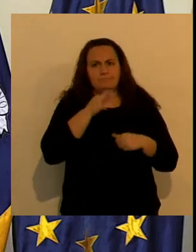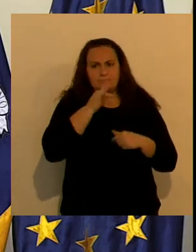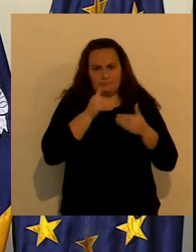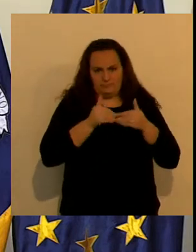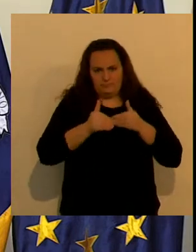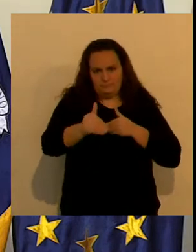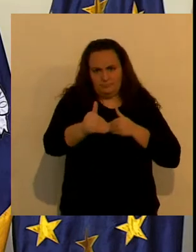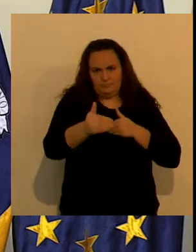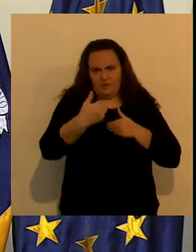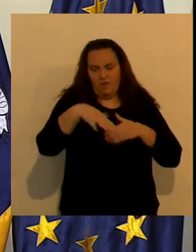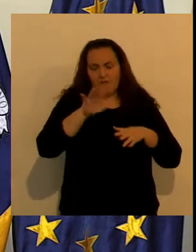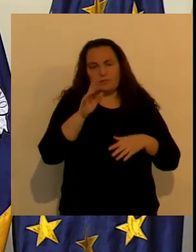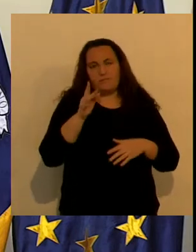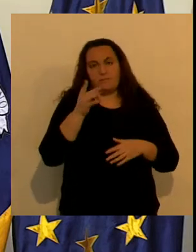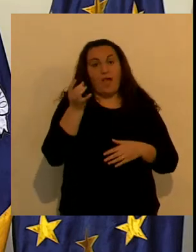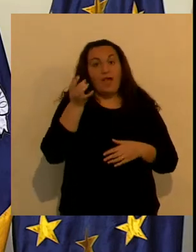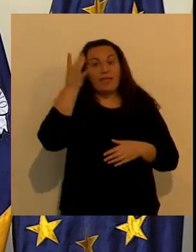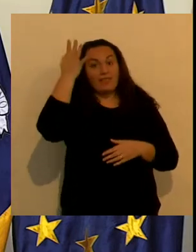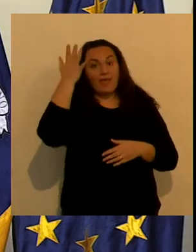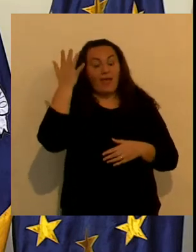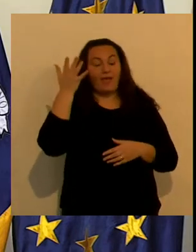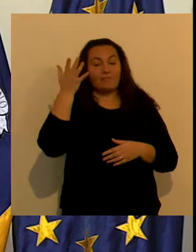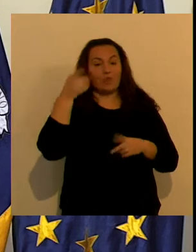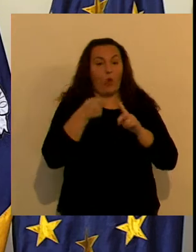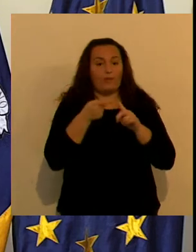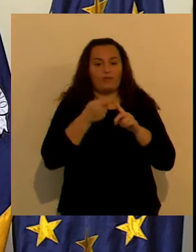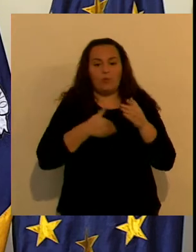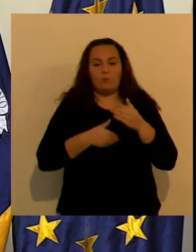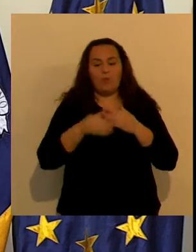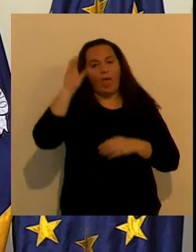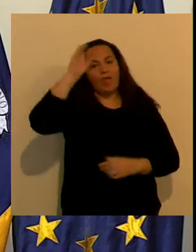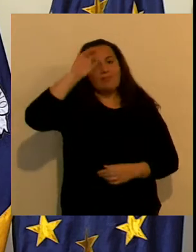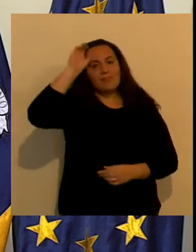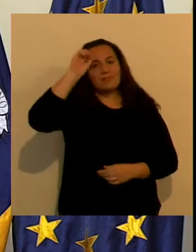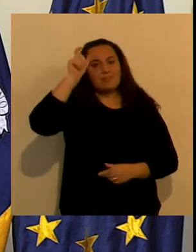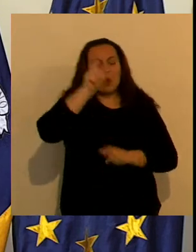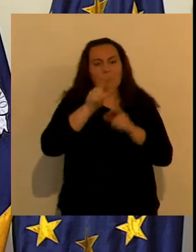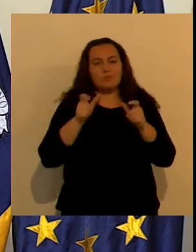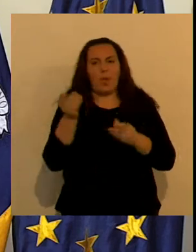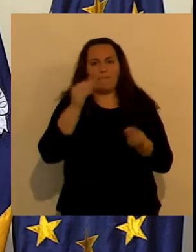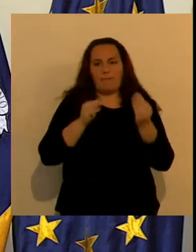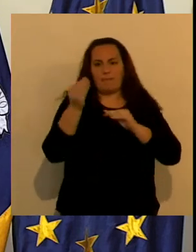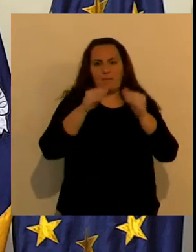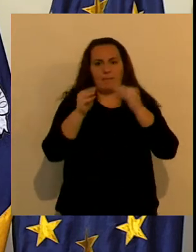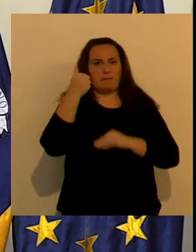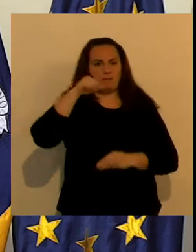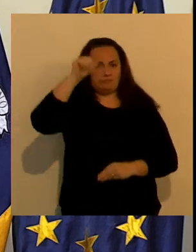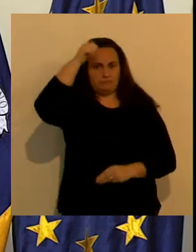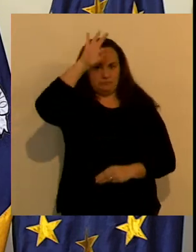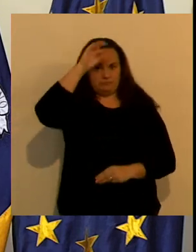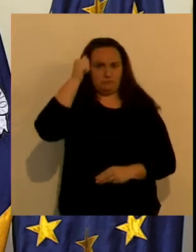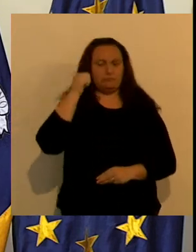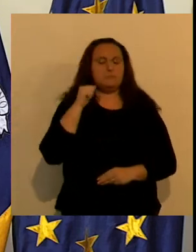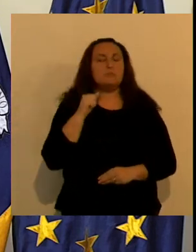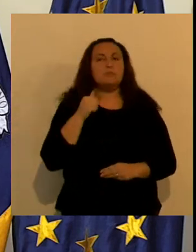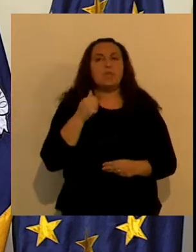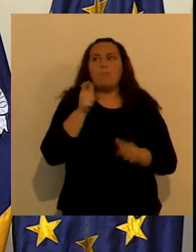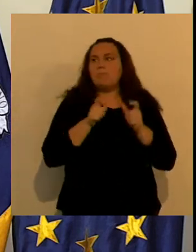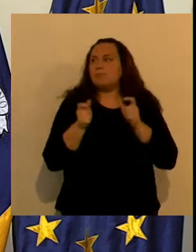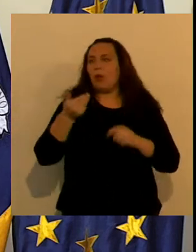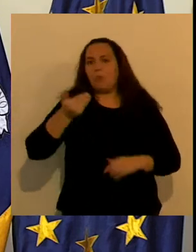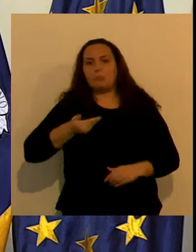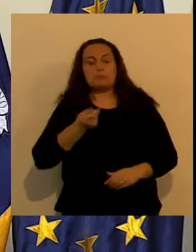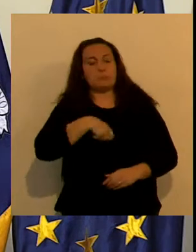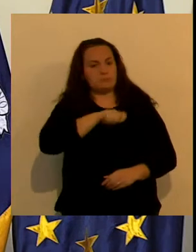idea es que esto se vaya enriqueciendo con más científicos y científicas, con gente relevante, también